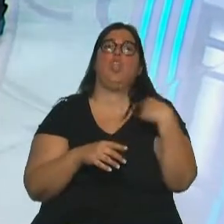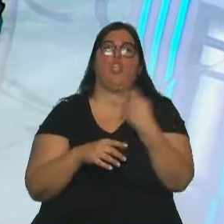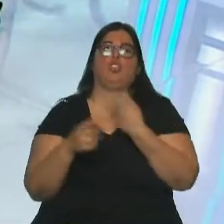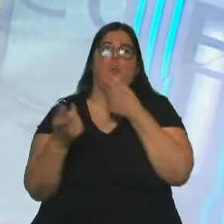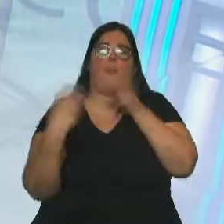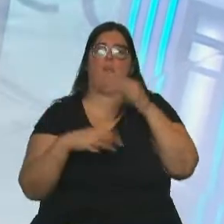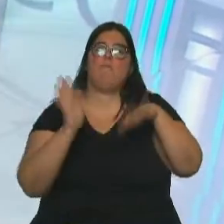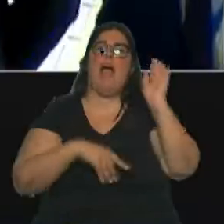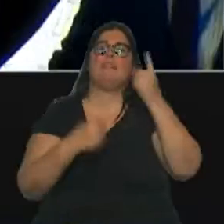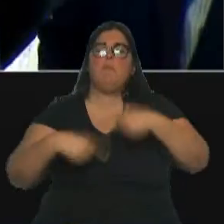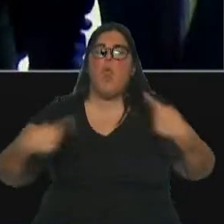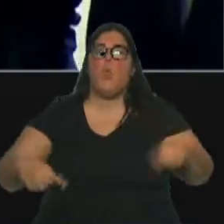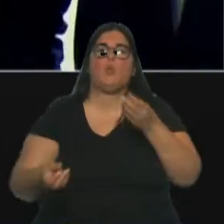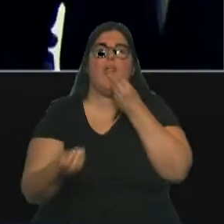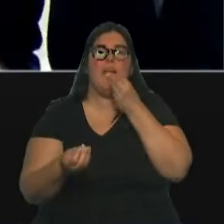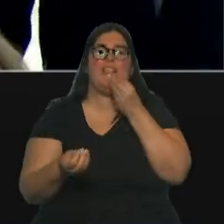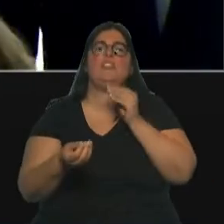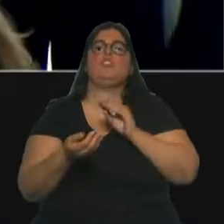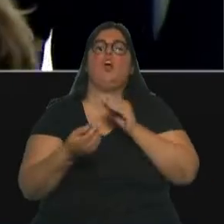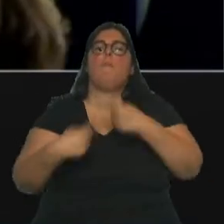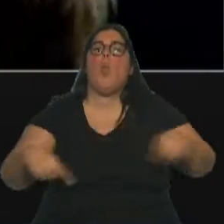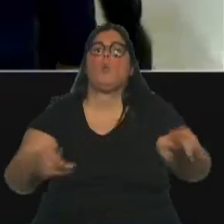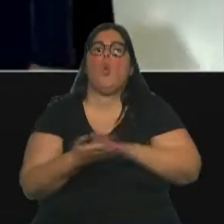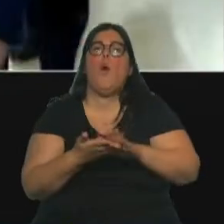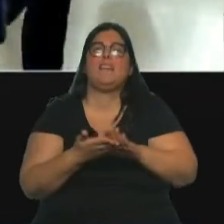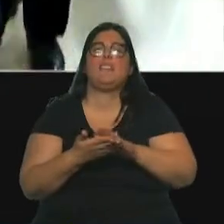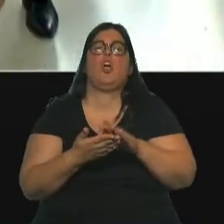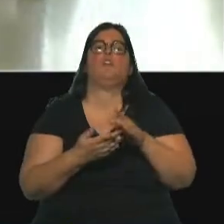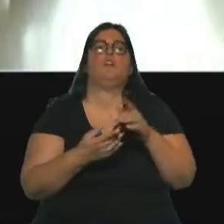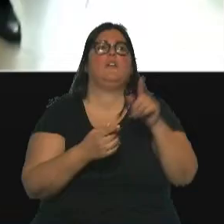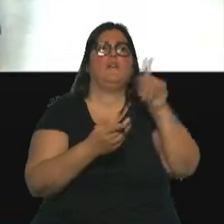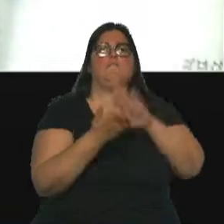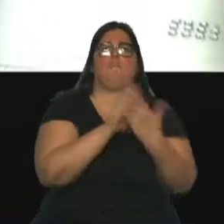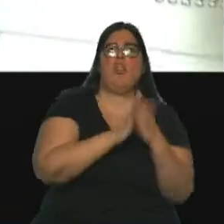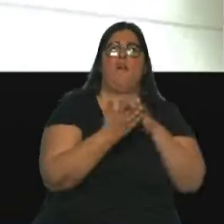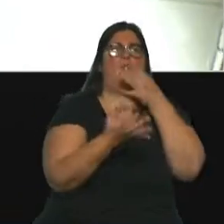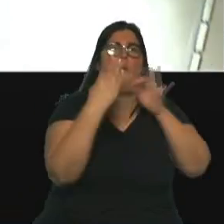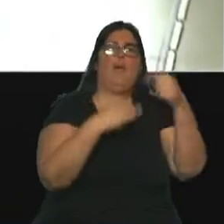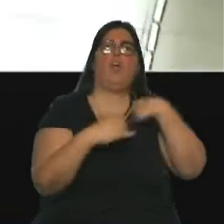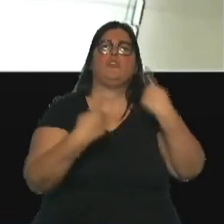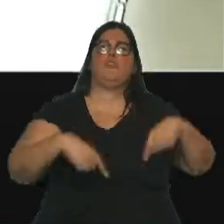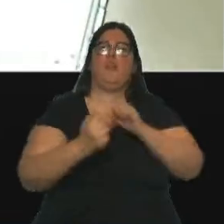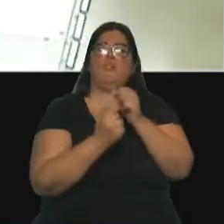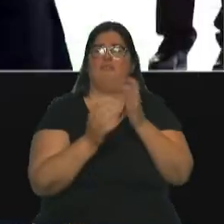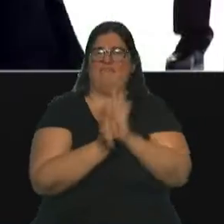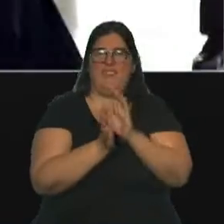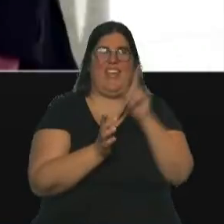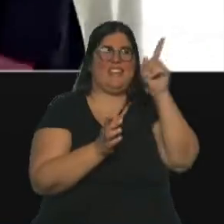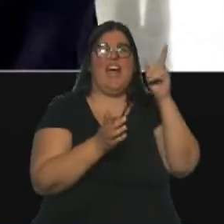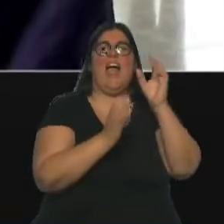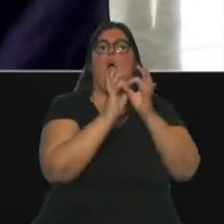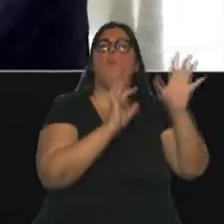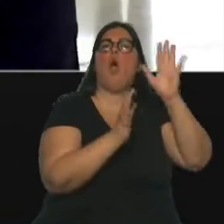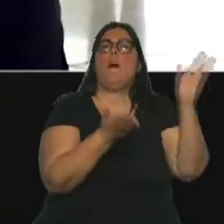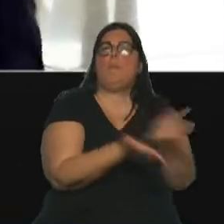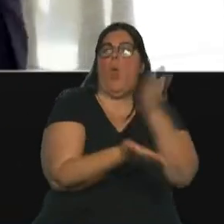todo de productos alimenticios del Mercosur en Europa, dado que denuncian una suerte de competencia desleal con la producción europea porque